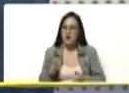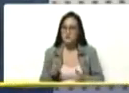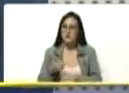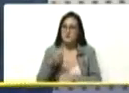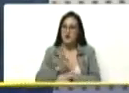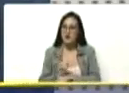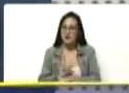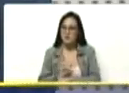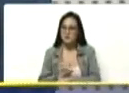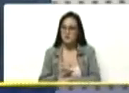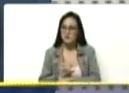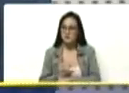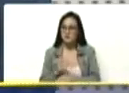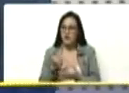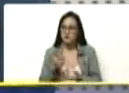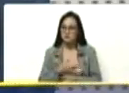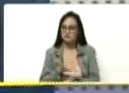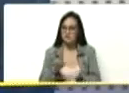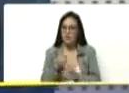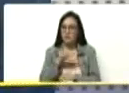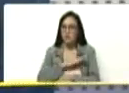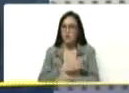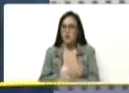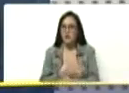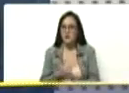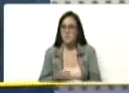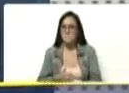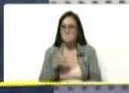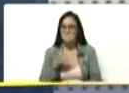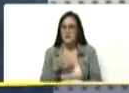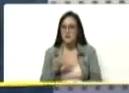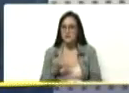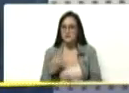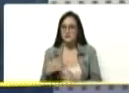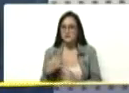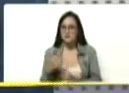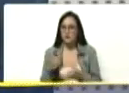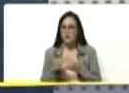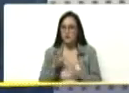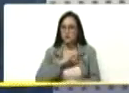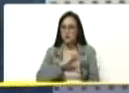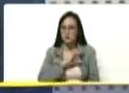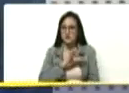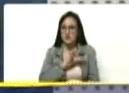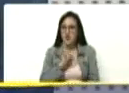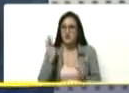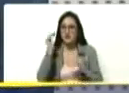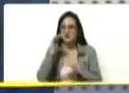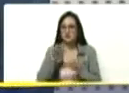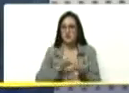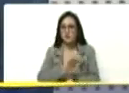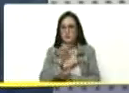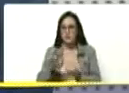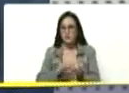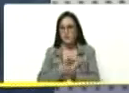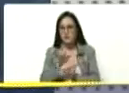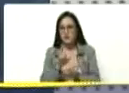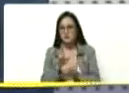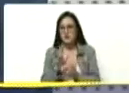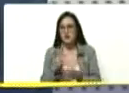ejercicio de ese poder, para un mayor involucramiento de los sectores sociales en la atención de sus problemas y